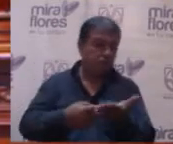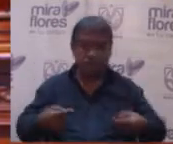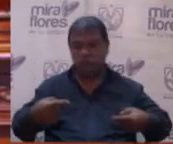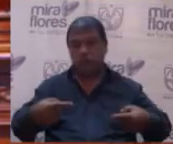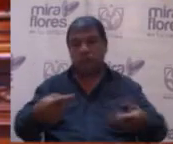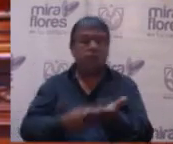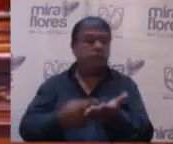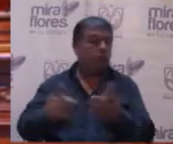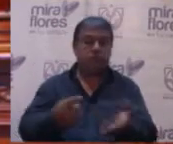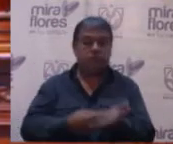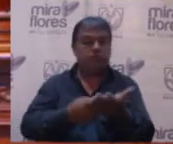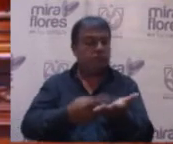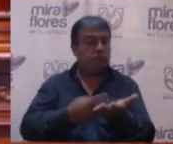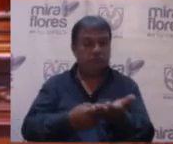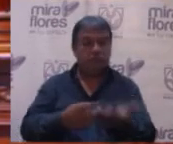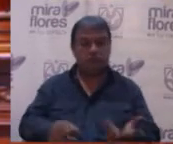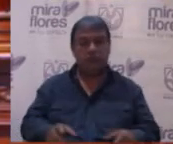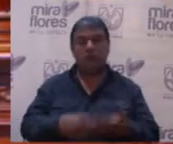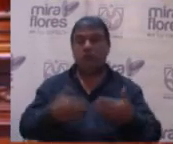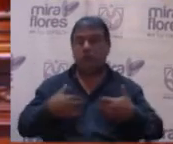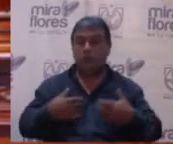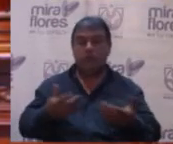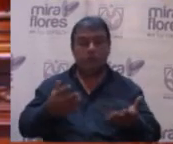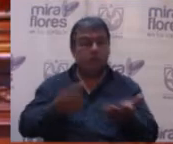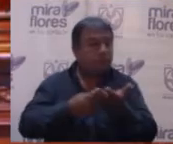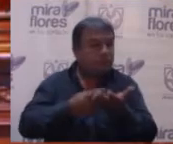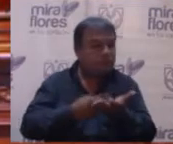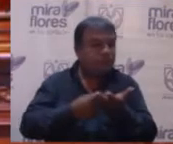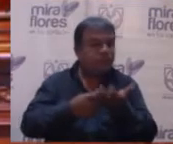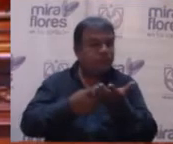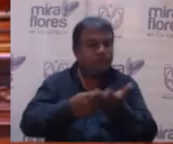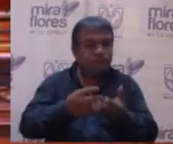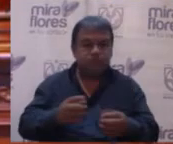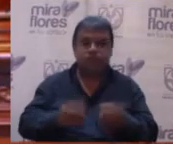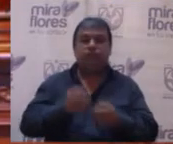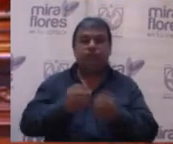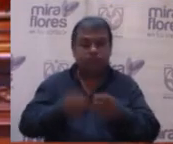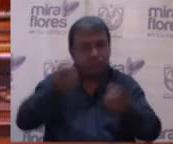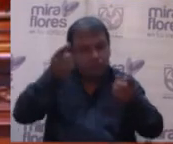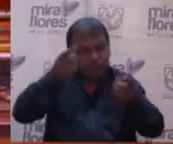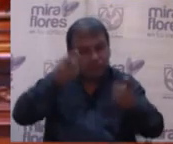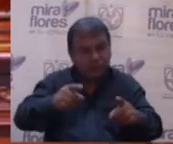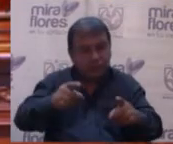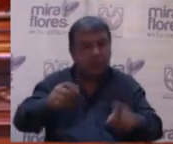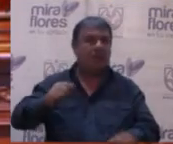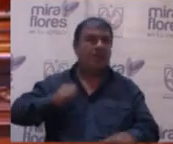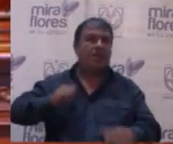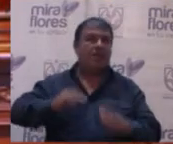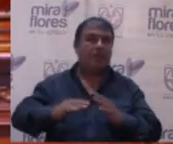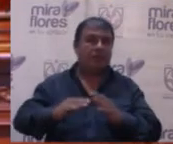generando nosotros una situación de consenso al interior de la municipalidad y de la comunidad